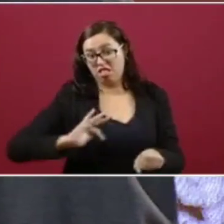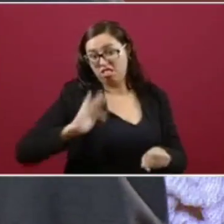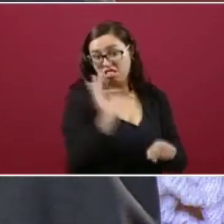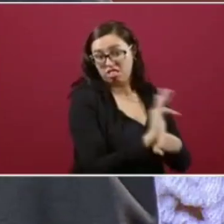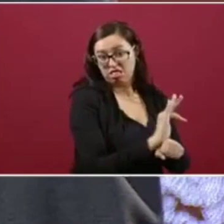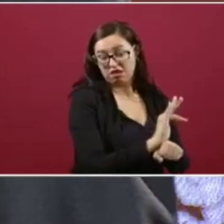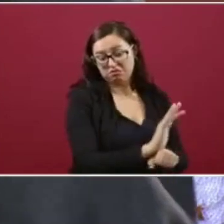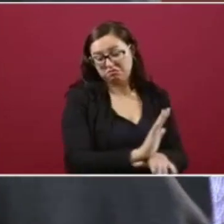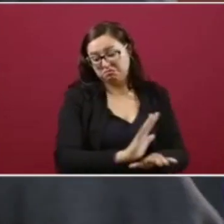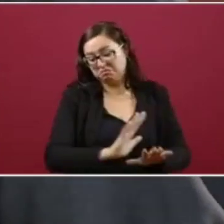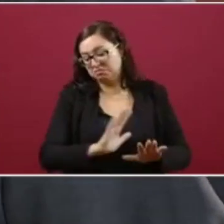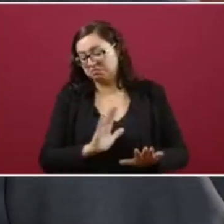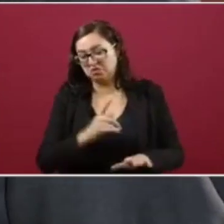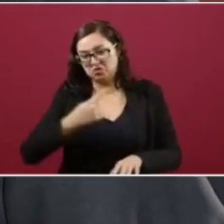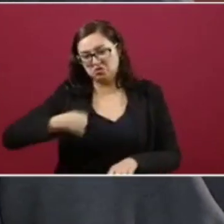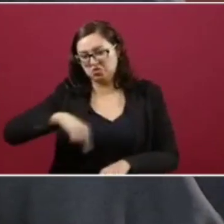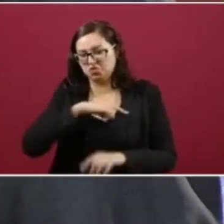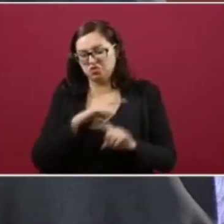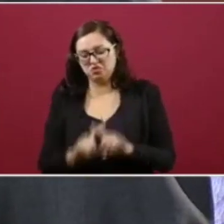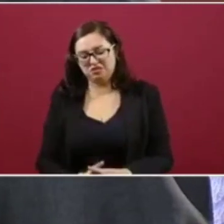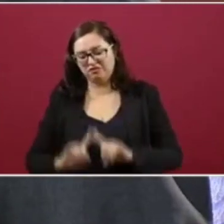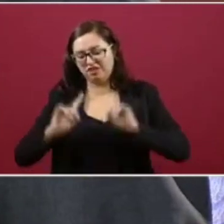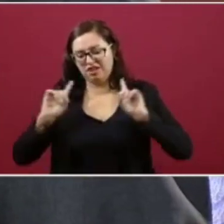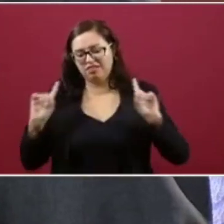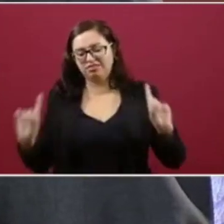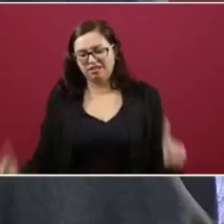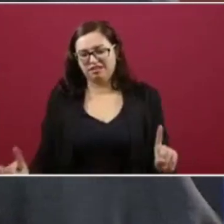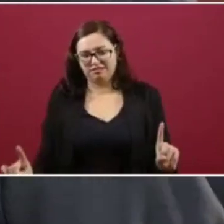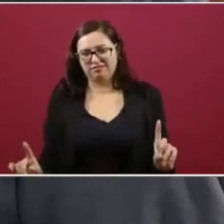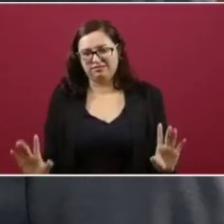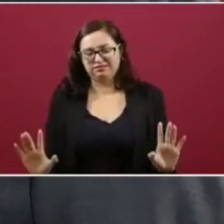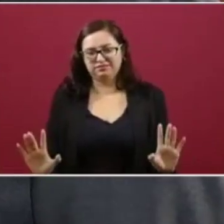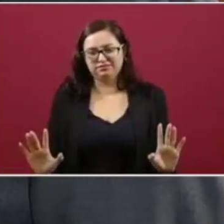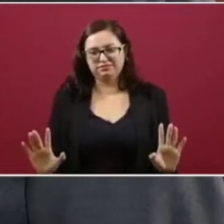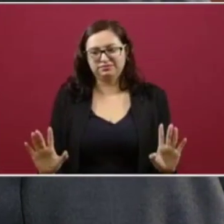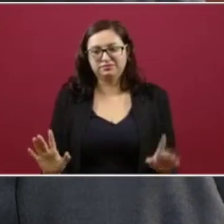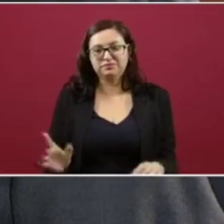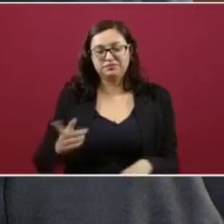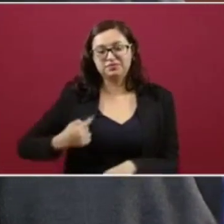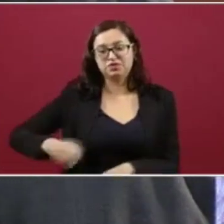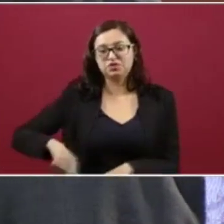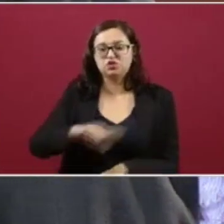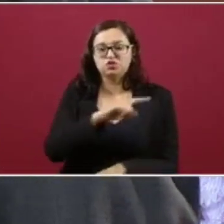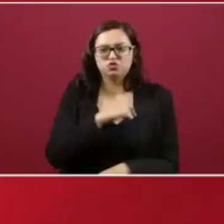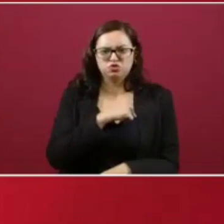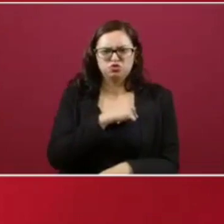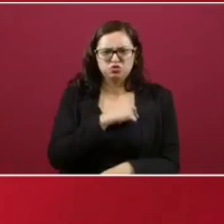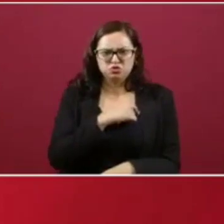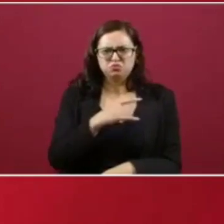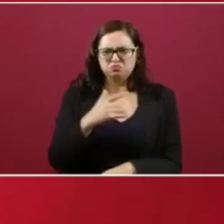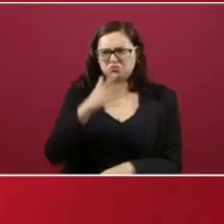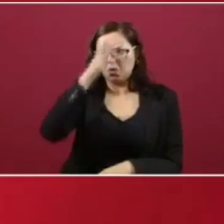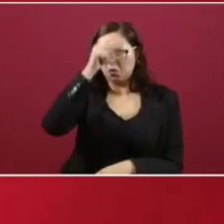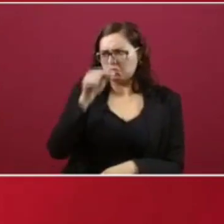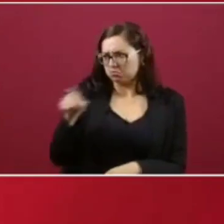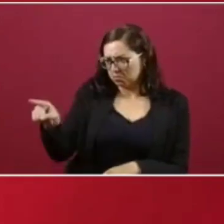Nosotros respetamos las libertades y respetamos el derecho a disentir.